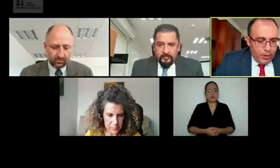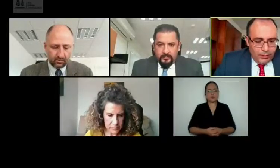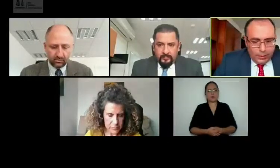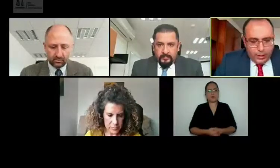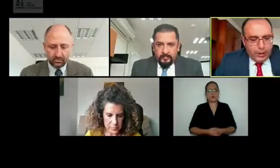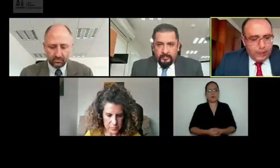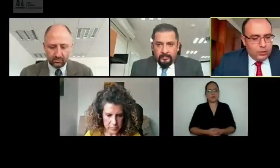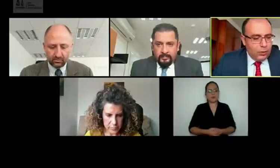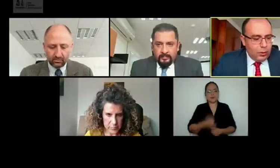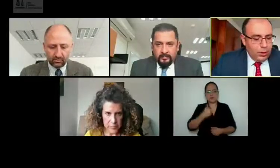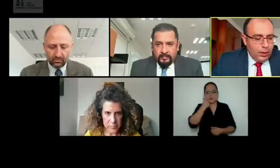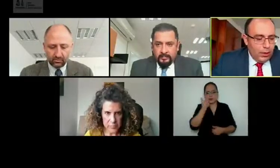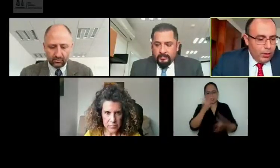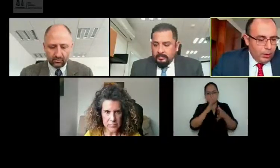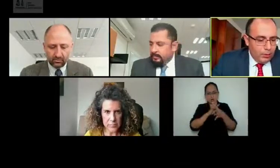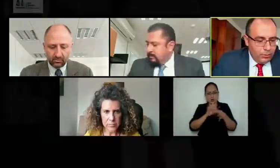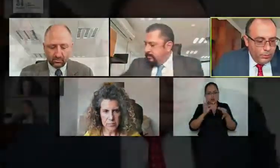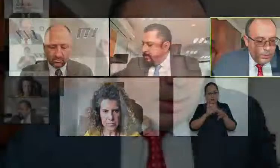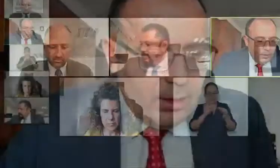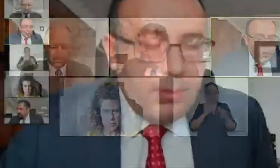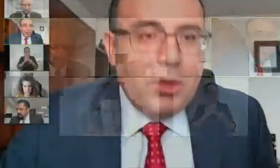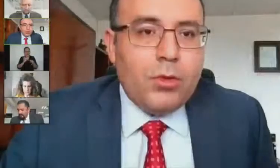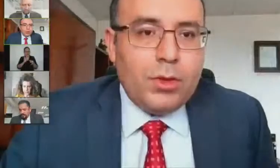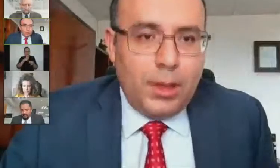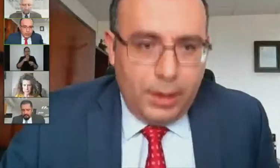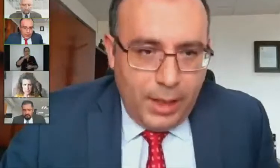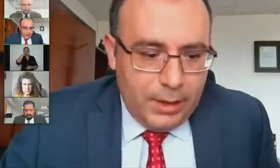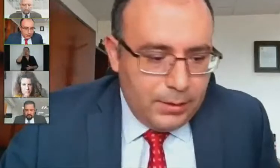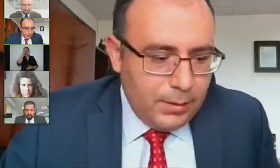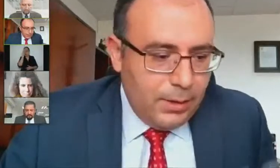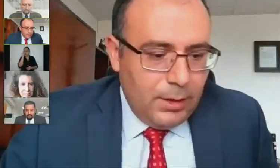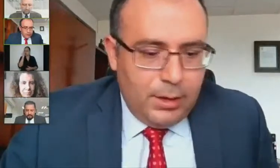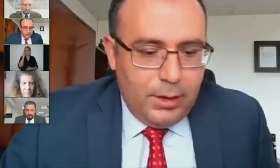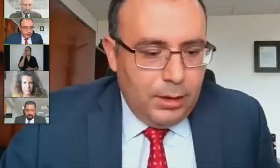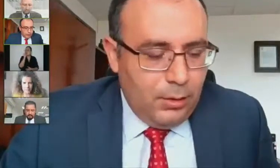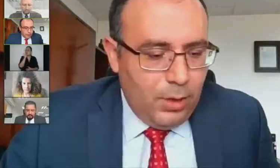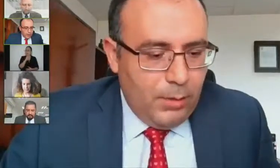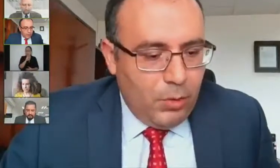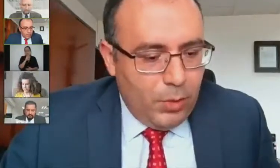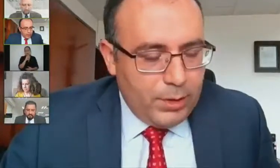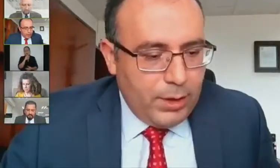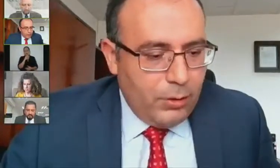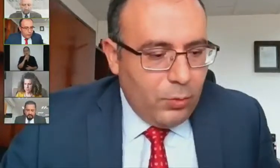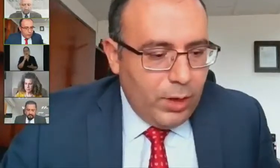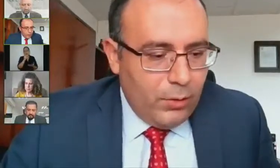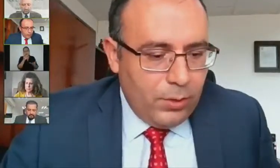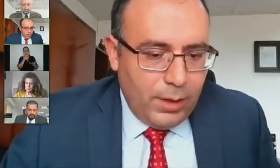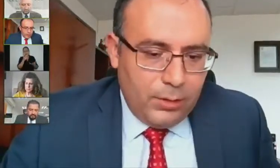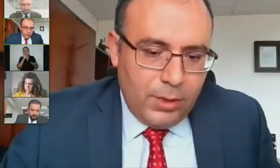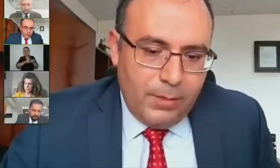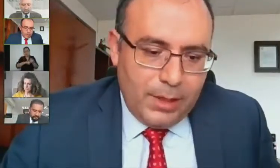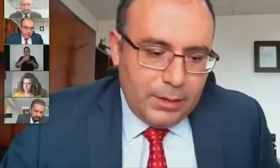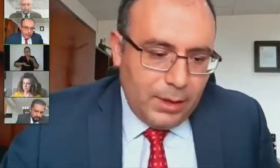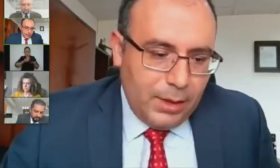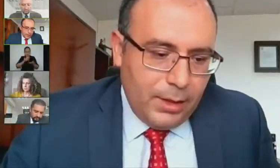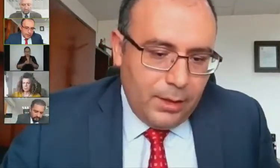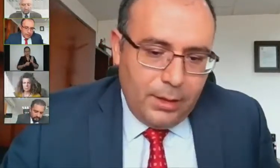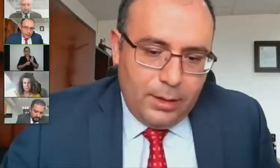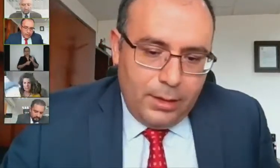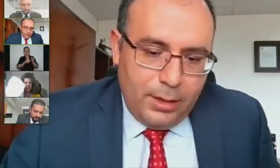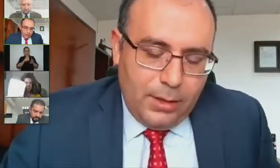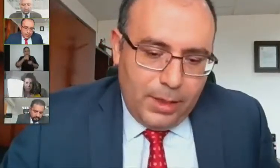Quiero manifestar que estoy de acuerdo en términos generales con la propuesta que nos pone a consideración la